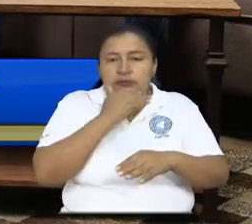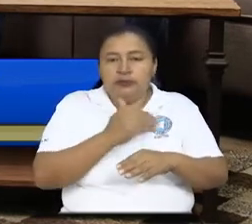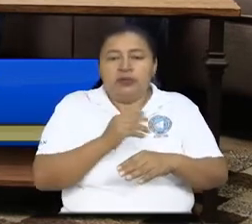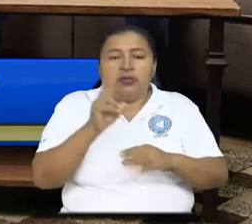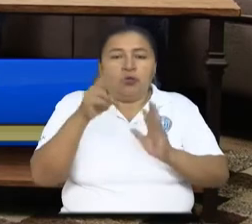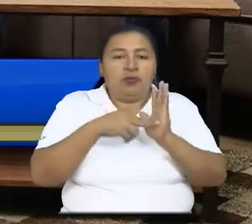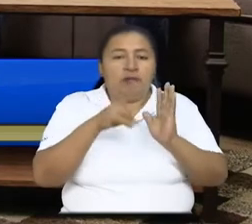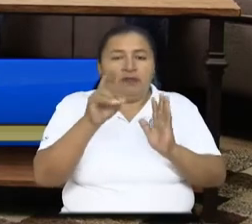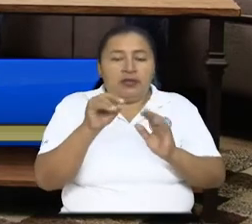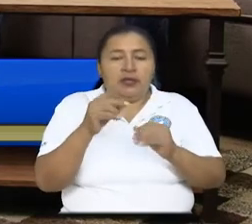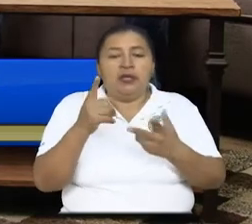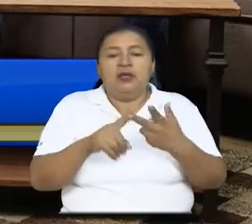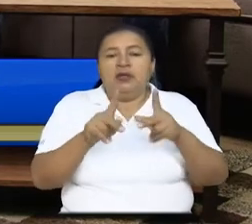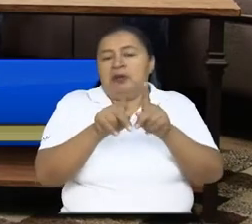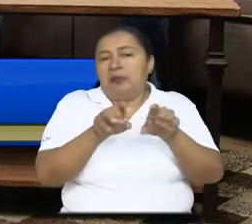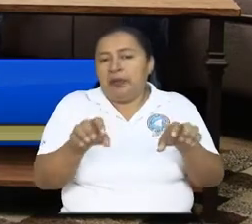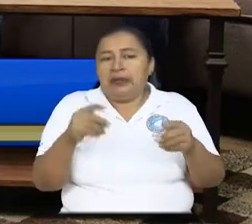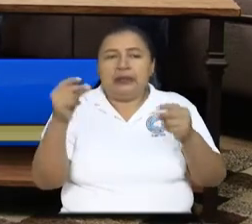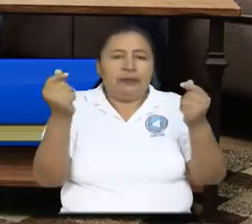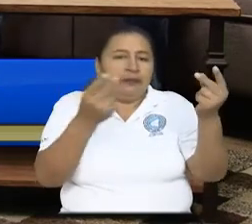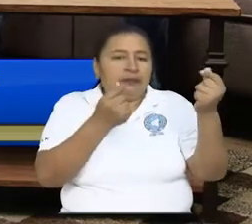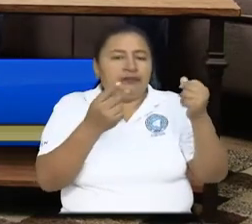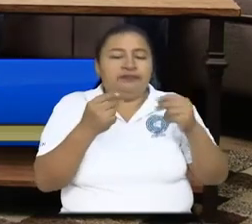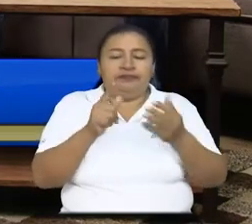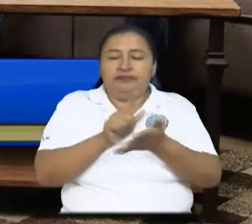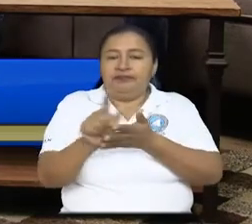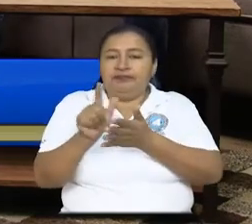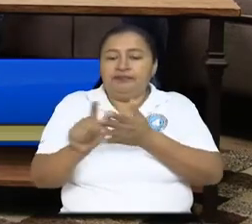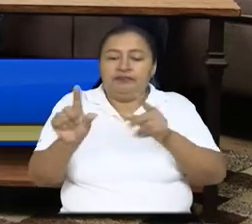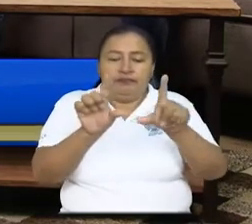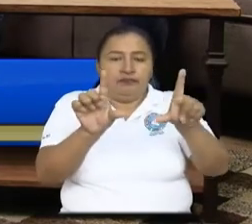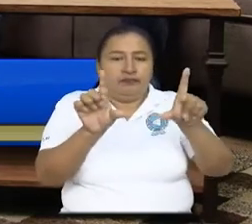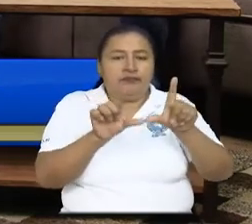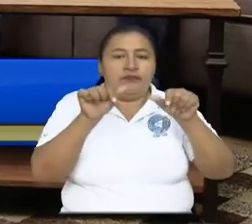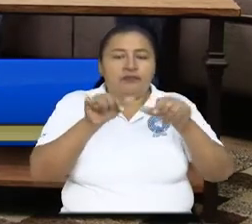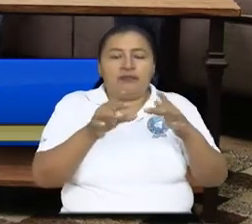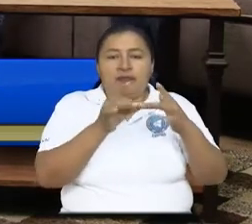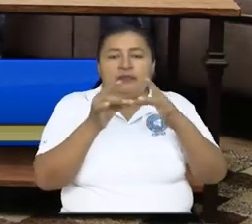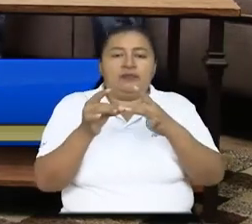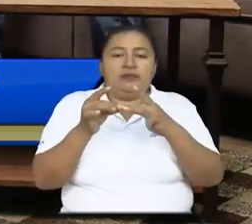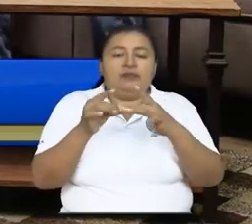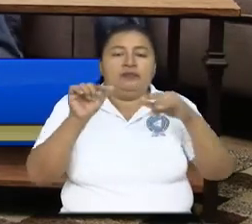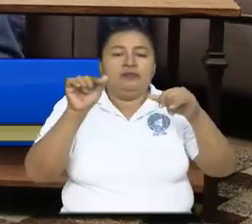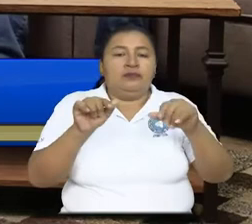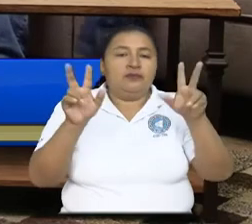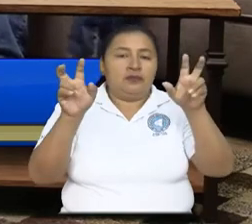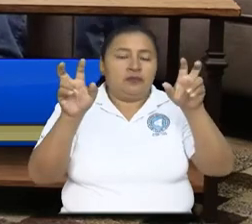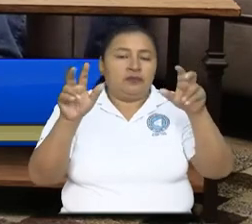2020 y los planes de emergencia sanitario local sobre el tema